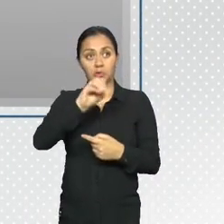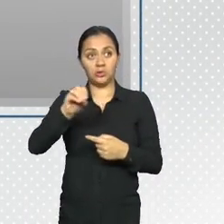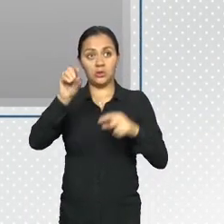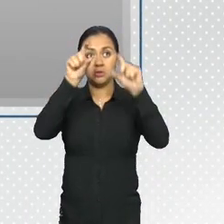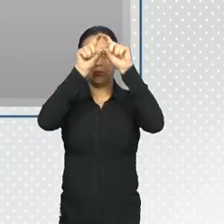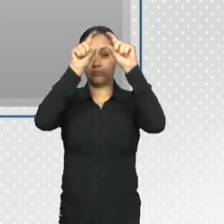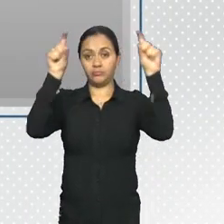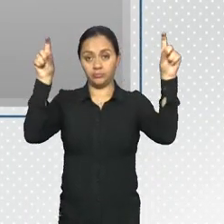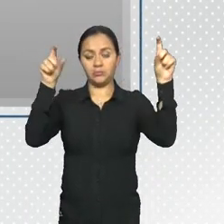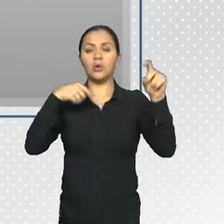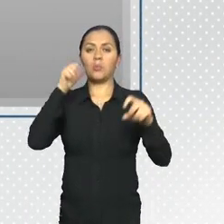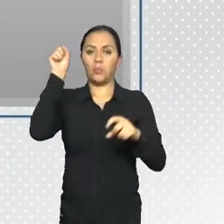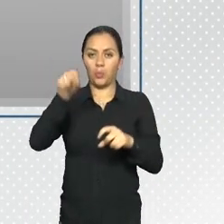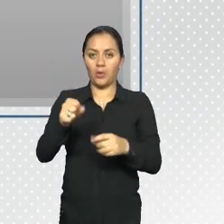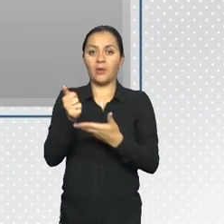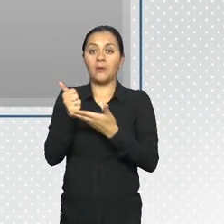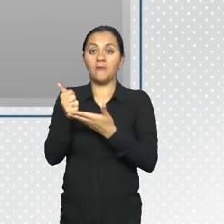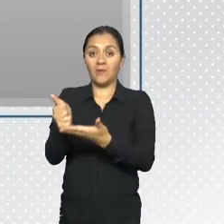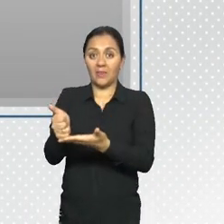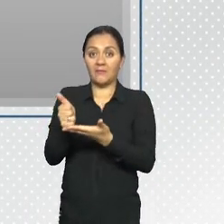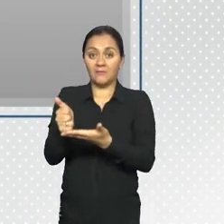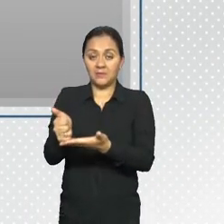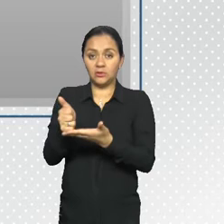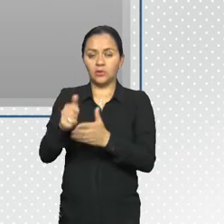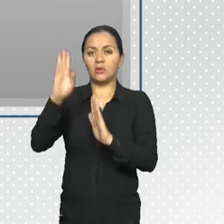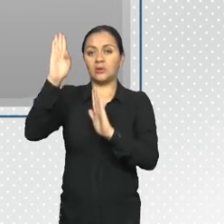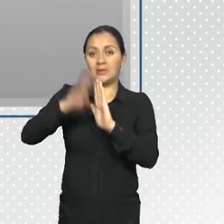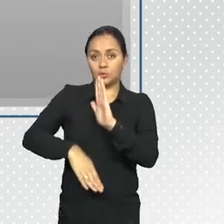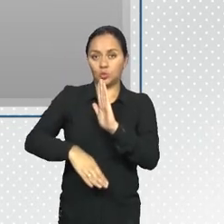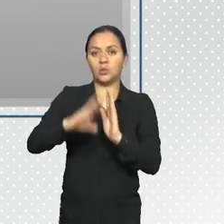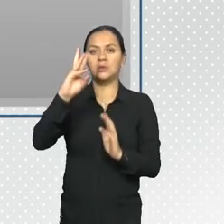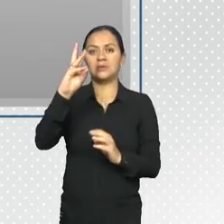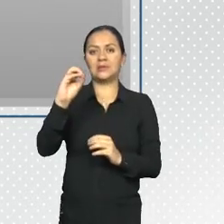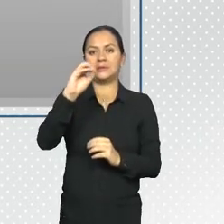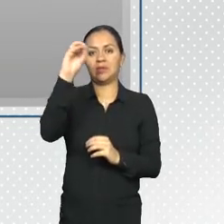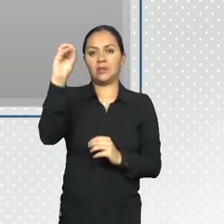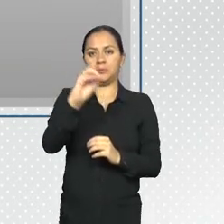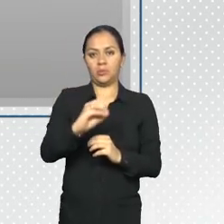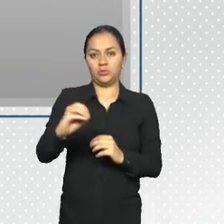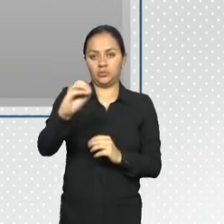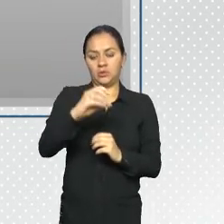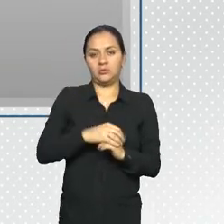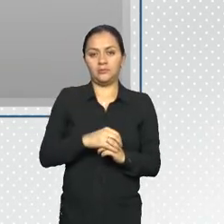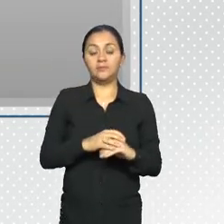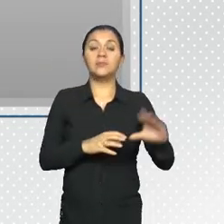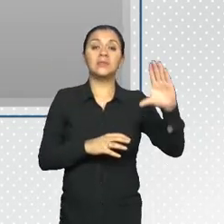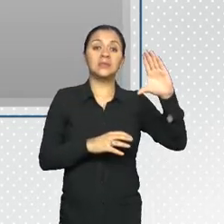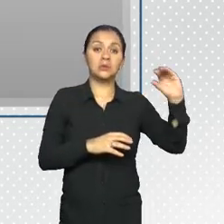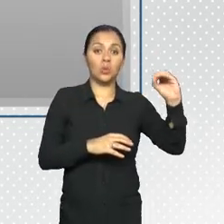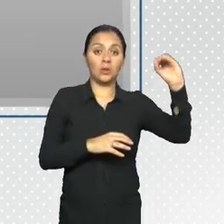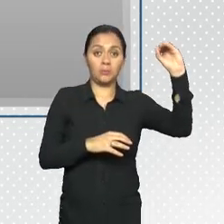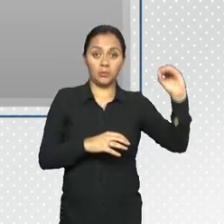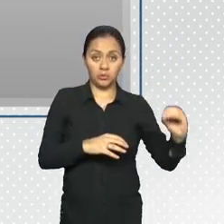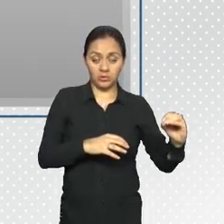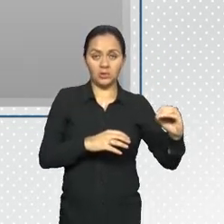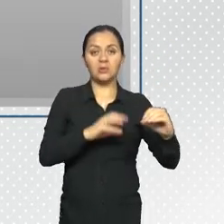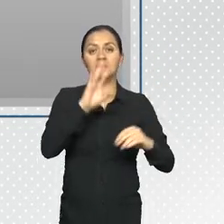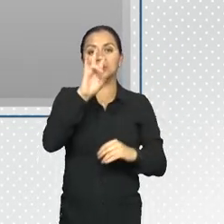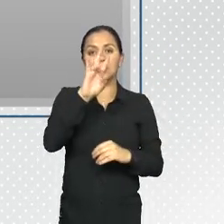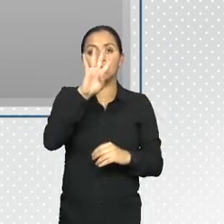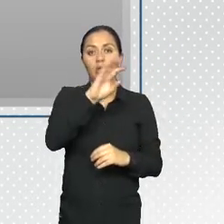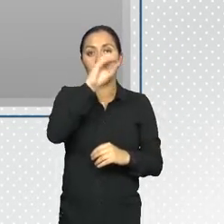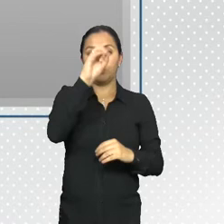discapacidad, se obtiene el porcentaje de aplicación del descuento del 60%. Del 50% al